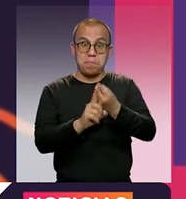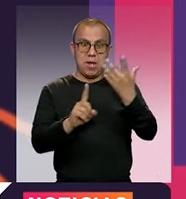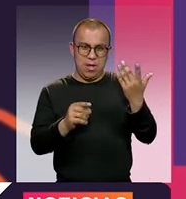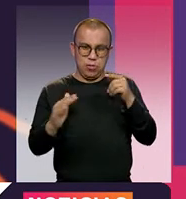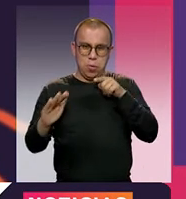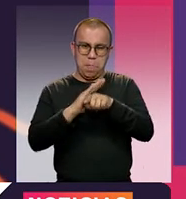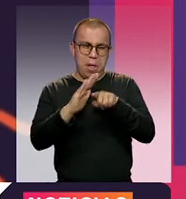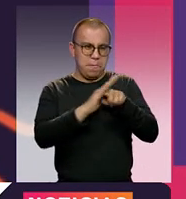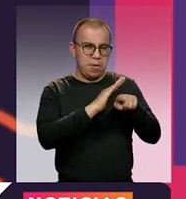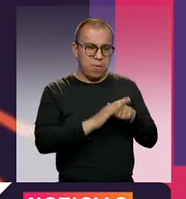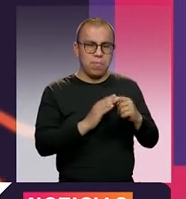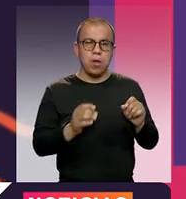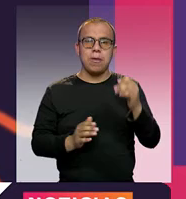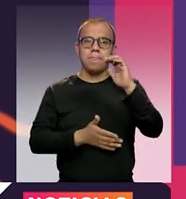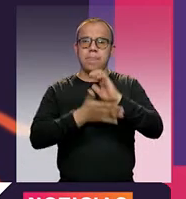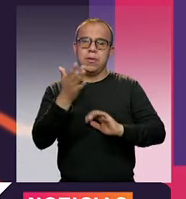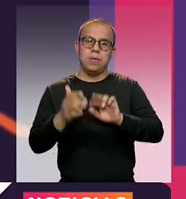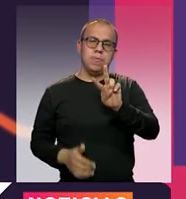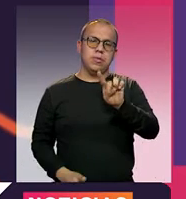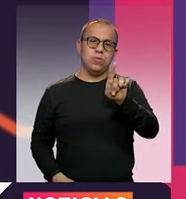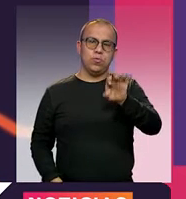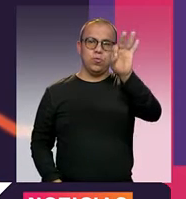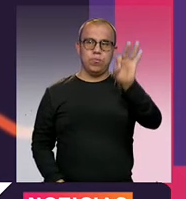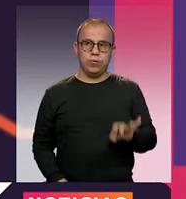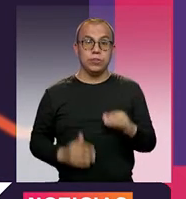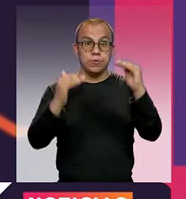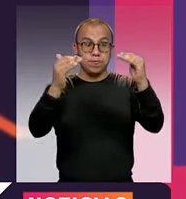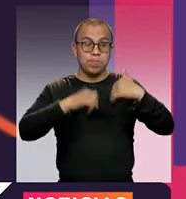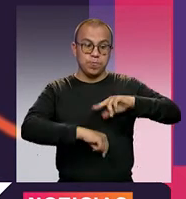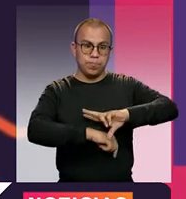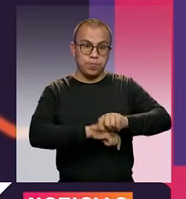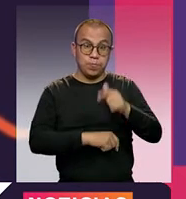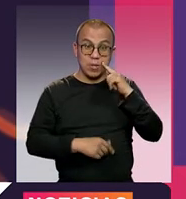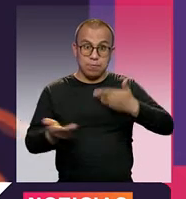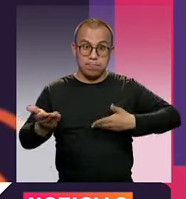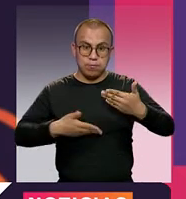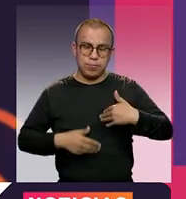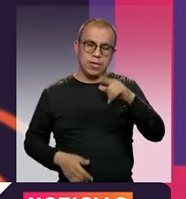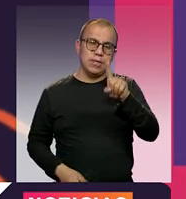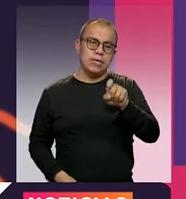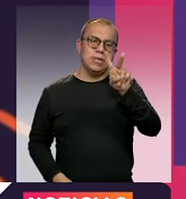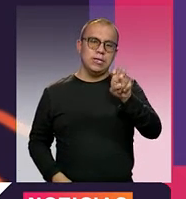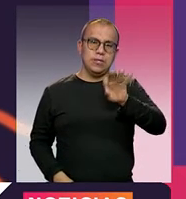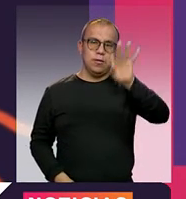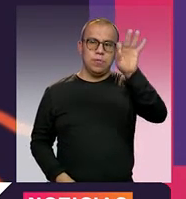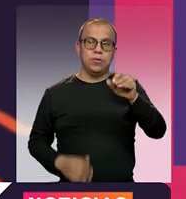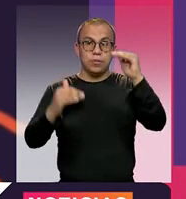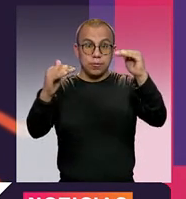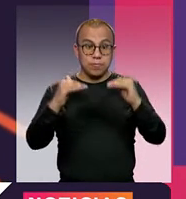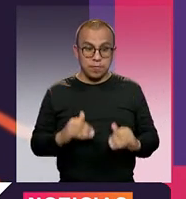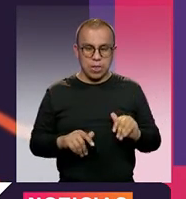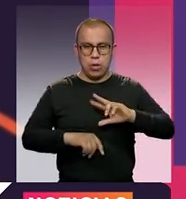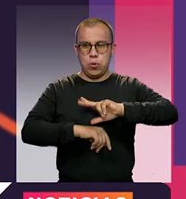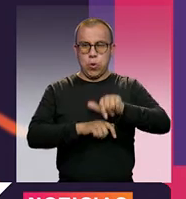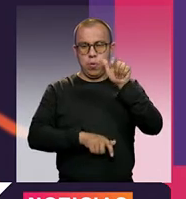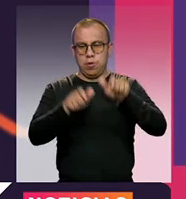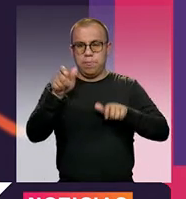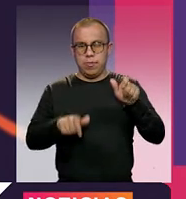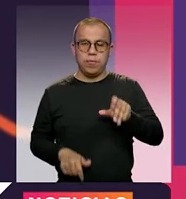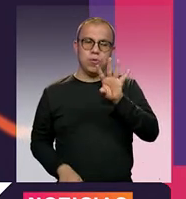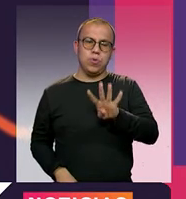el homicidio, registró una reducción del 21%, el hurto al comercio bajó un 67%, hurto a personas disminuyó